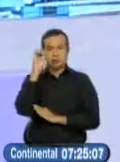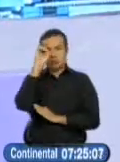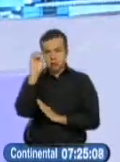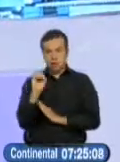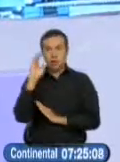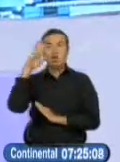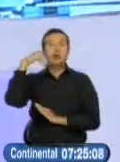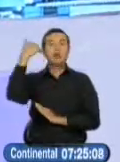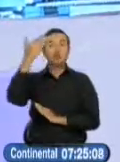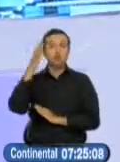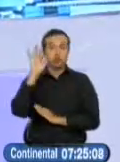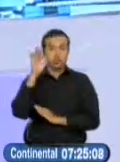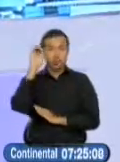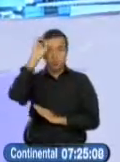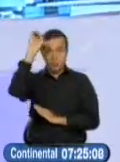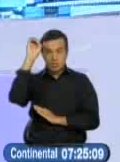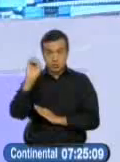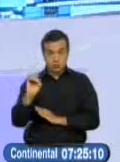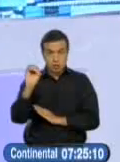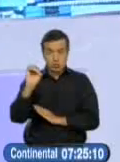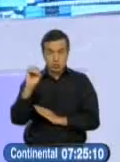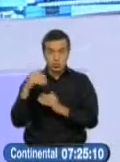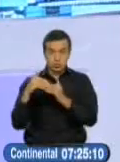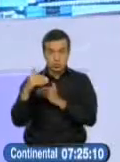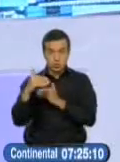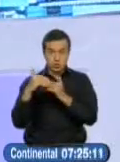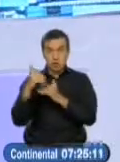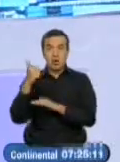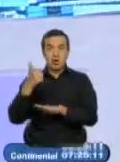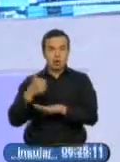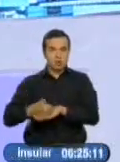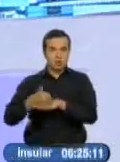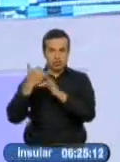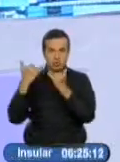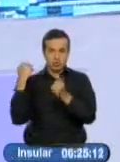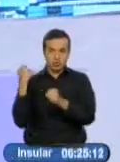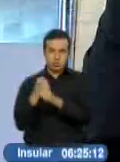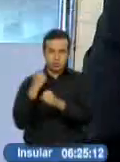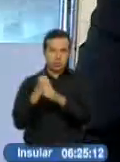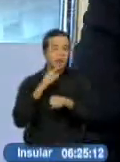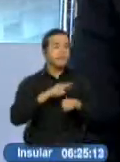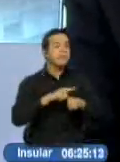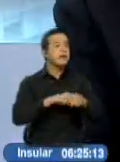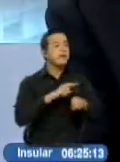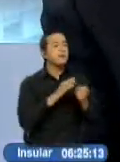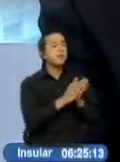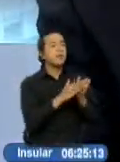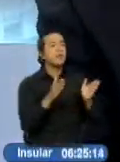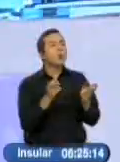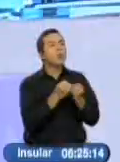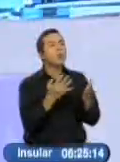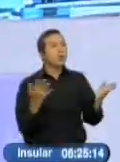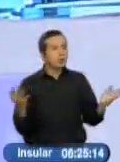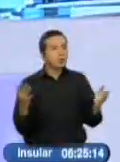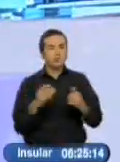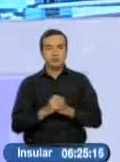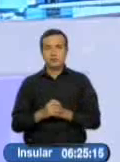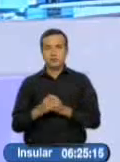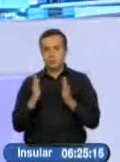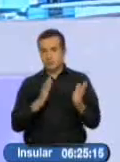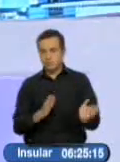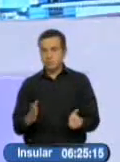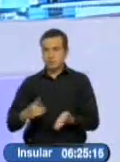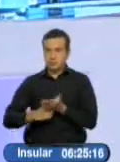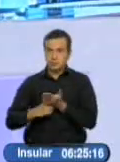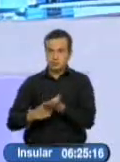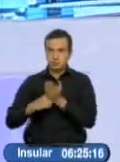al 19%, y en eso entiendo que las autoridades están trabajando ¿En hoy. ¿En qué tiempo piensan hacer esto? Eso es algo que tenemos que